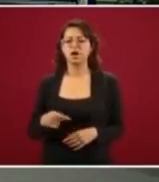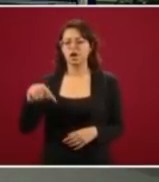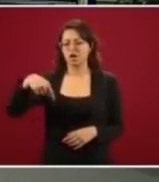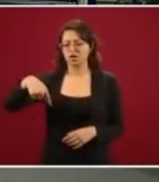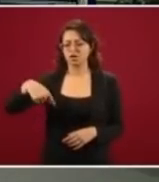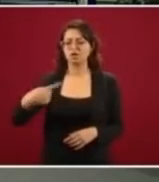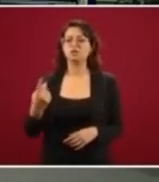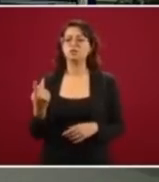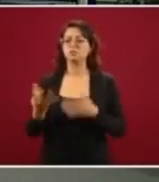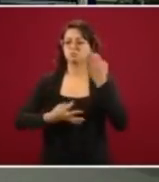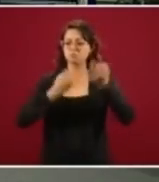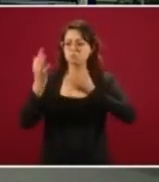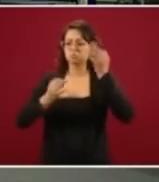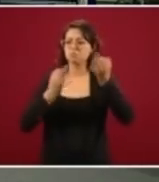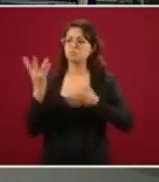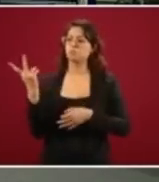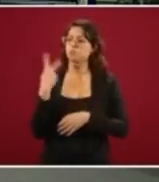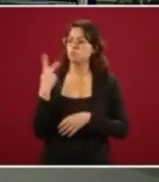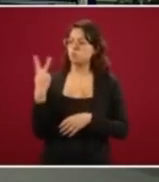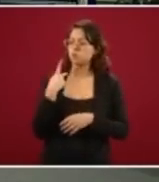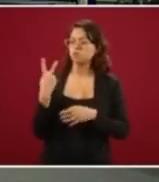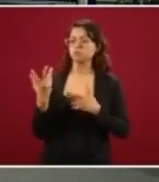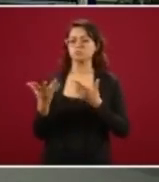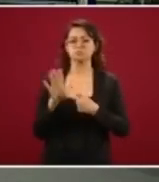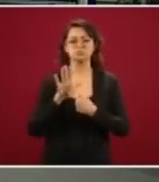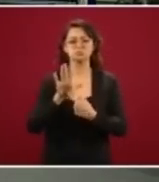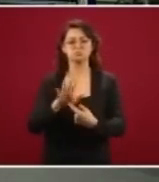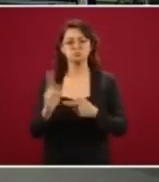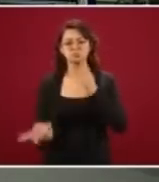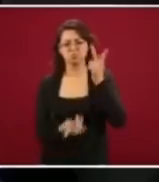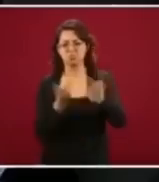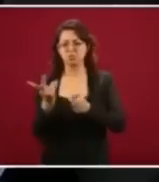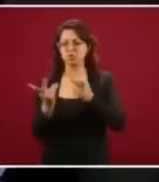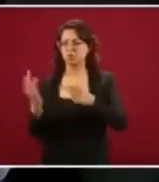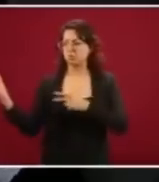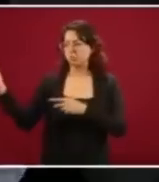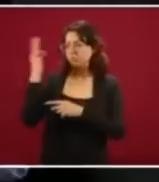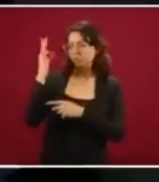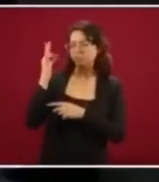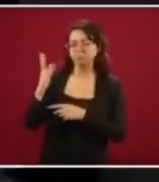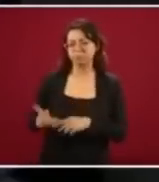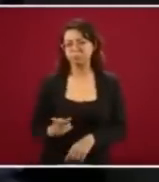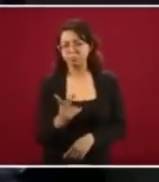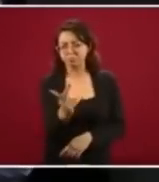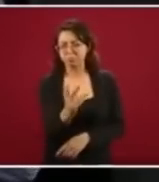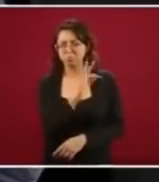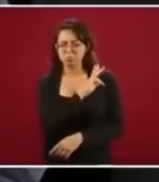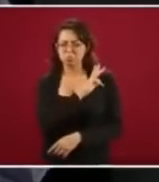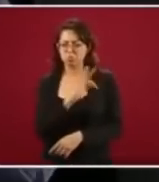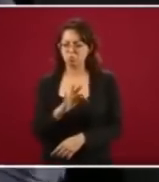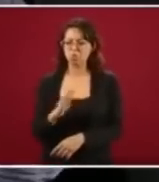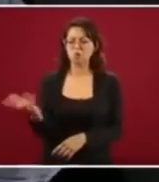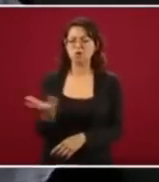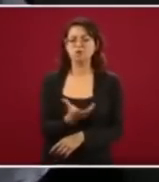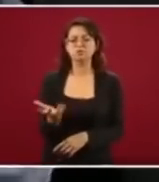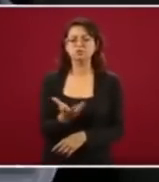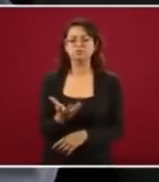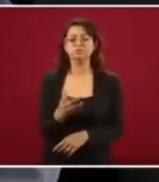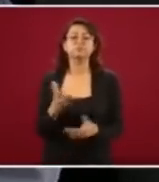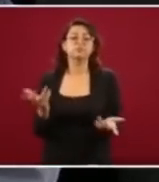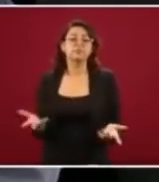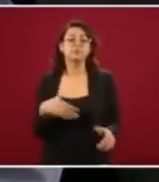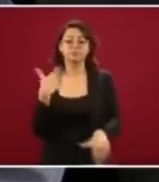conferencias mañaneras, pues que llegue gente con, digamos, preguntas sembradas, como se les conoce. En este sentido, y dado que viene